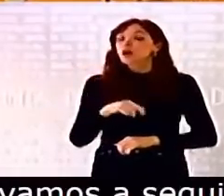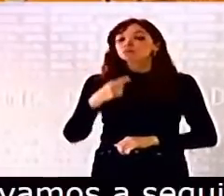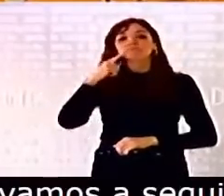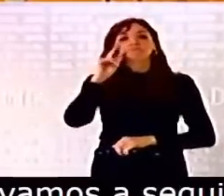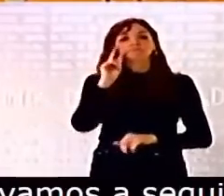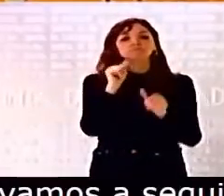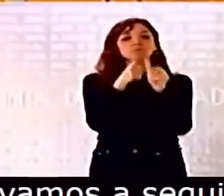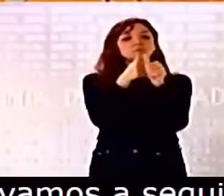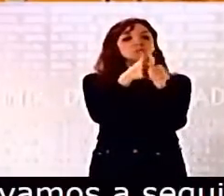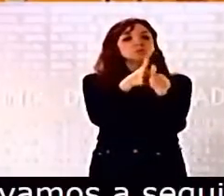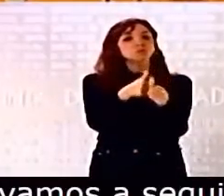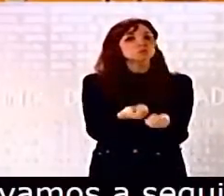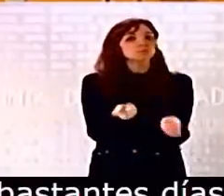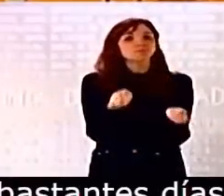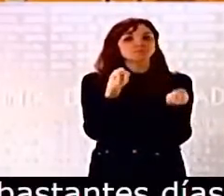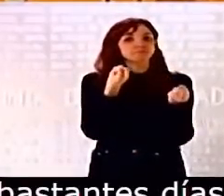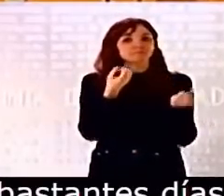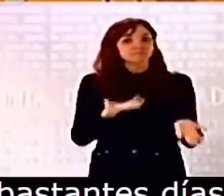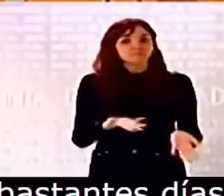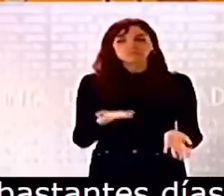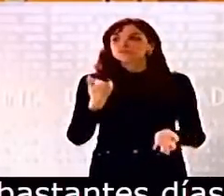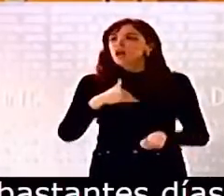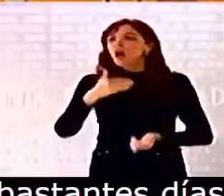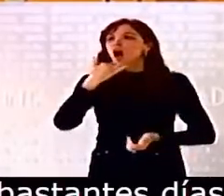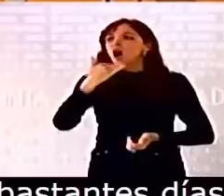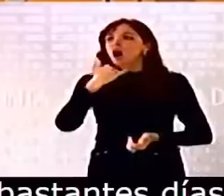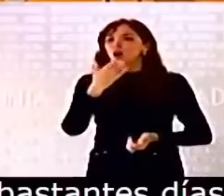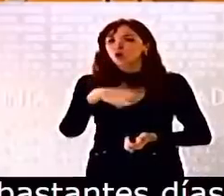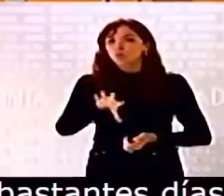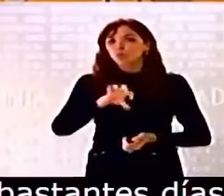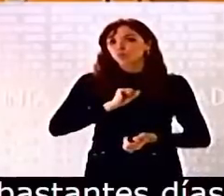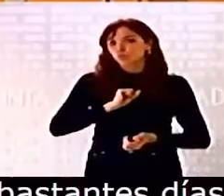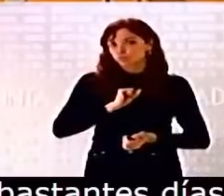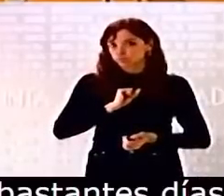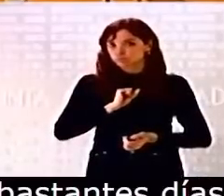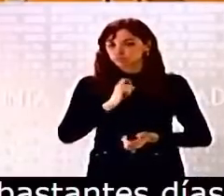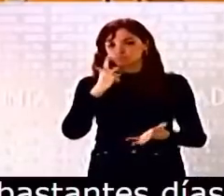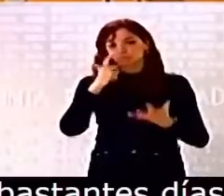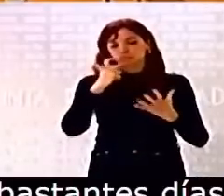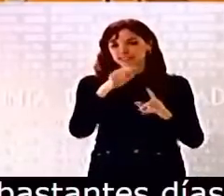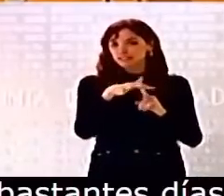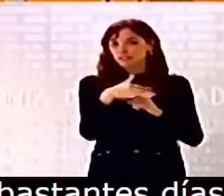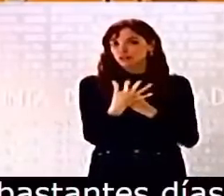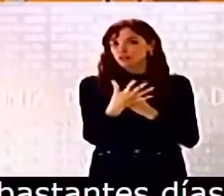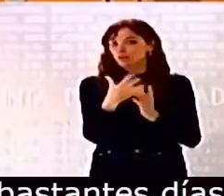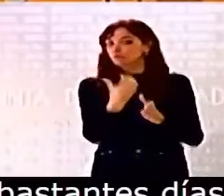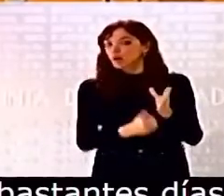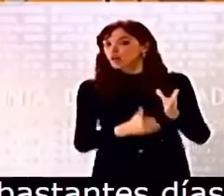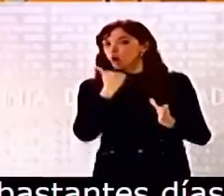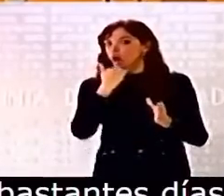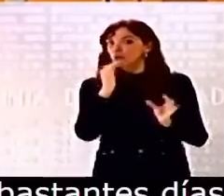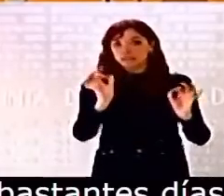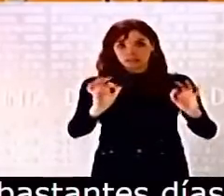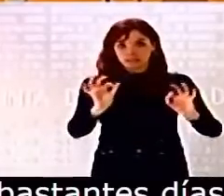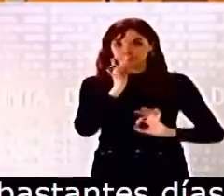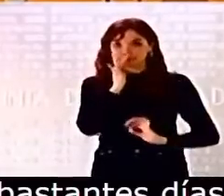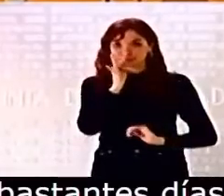ya se tenía que haber producido alguna situación en ese sentido.